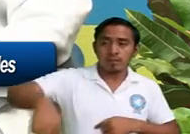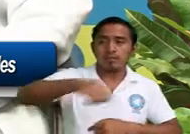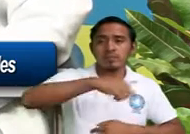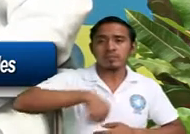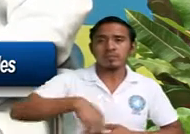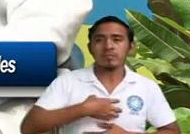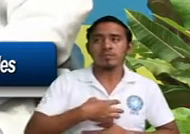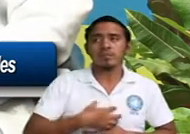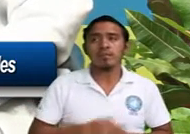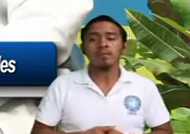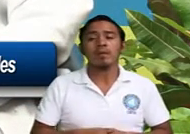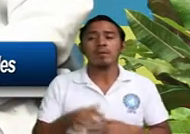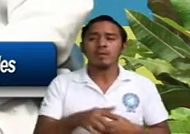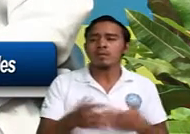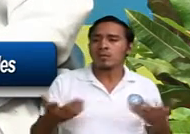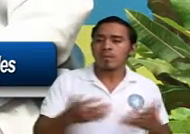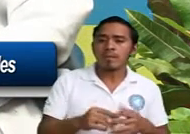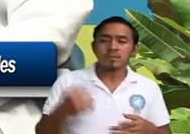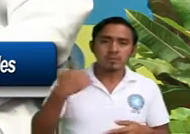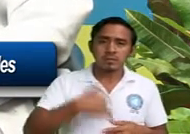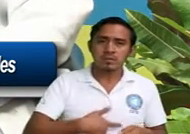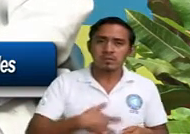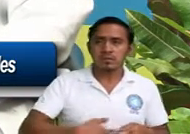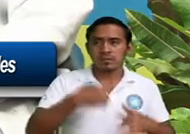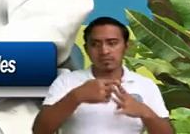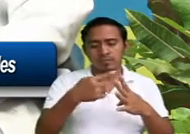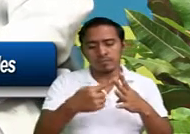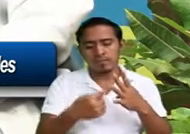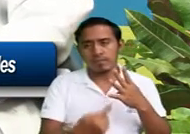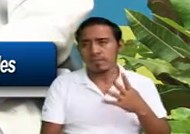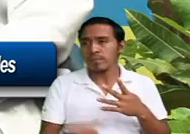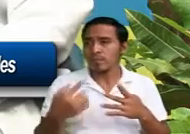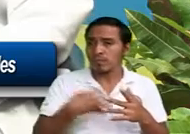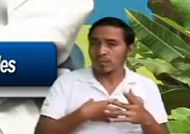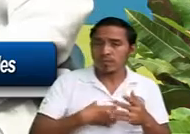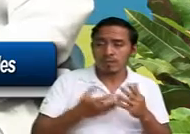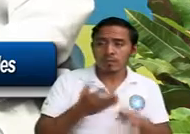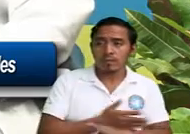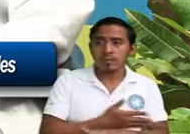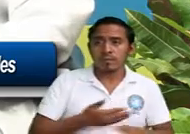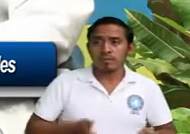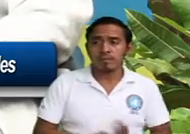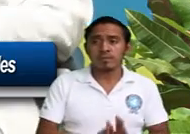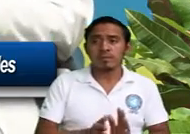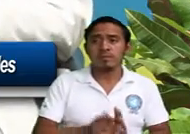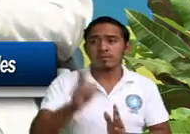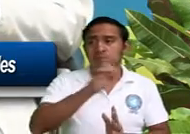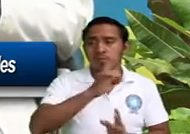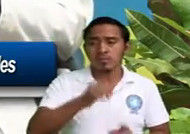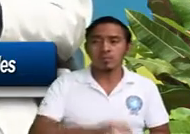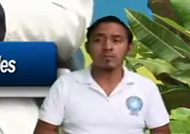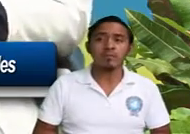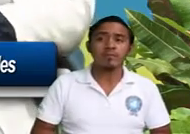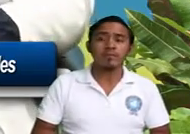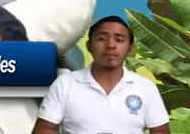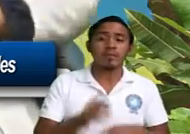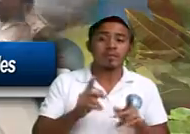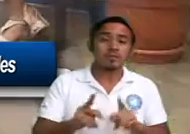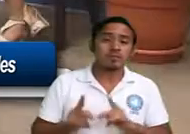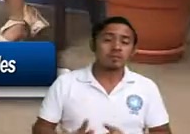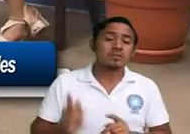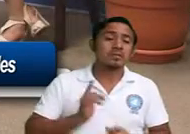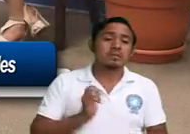extrauterina. ¿Necesariamente tiene que tener esas 4 dosis, doctora, para empezar el parto? No para empezar el parto, sino aquella paciente que